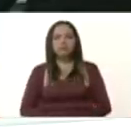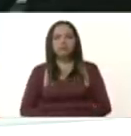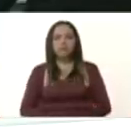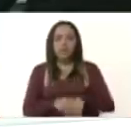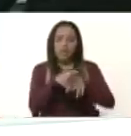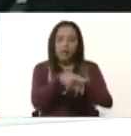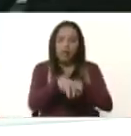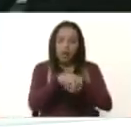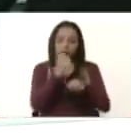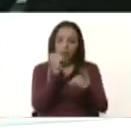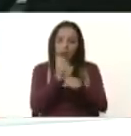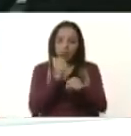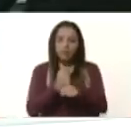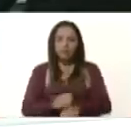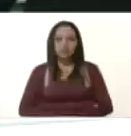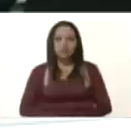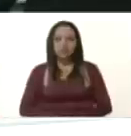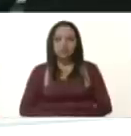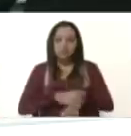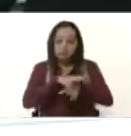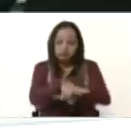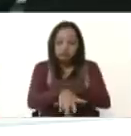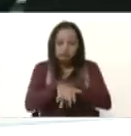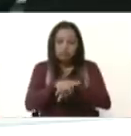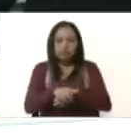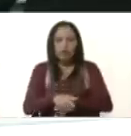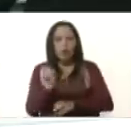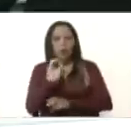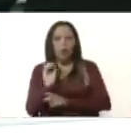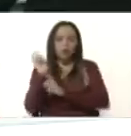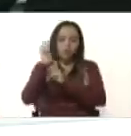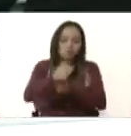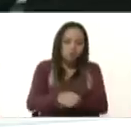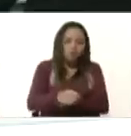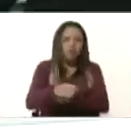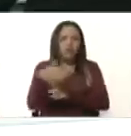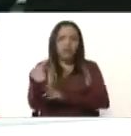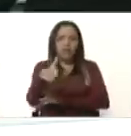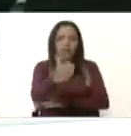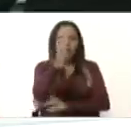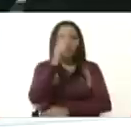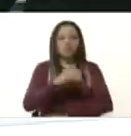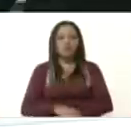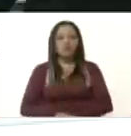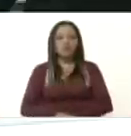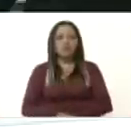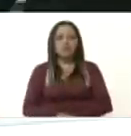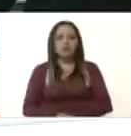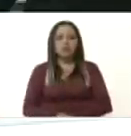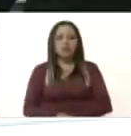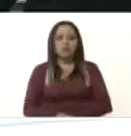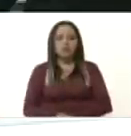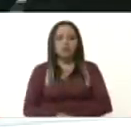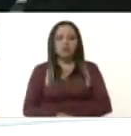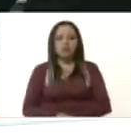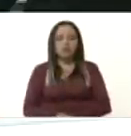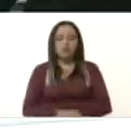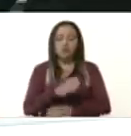campesino, campesina, labrador, pescador, pescadora, cultor,